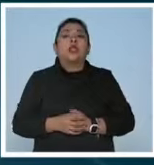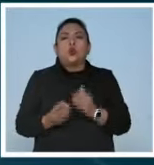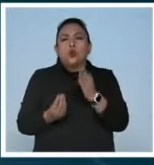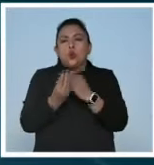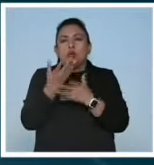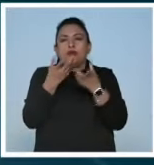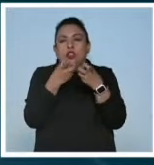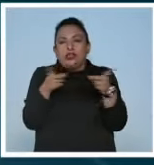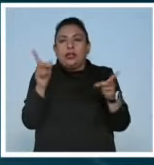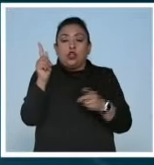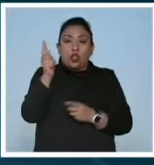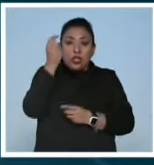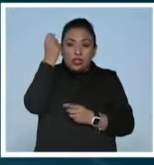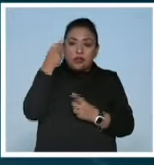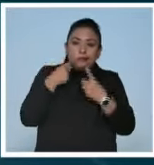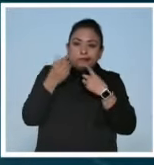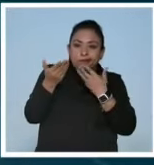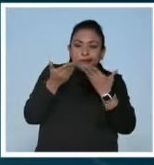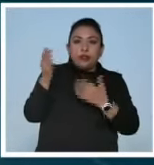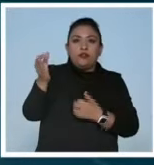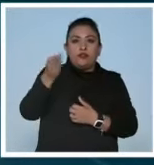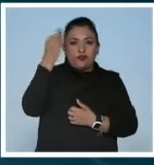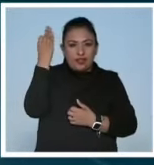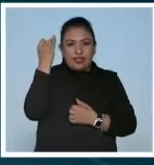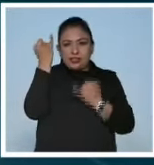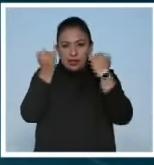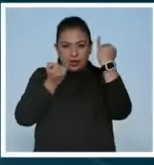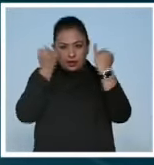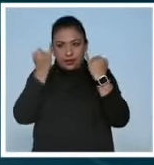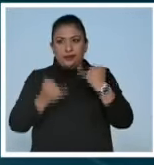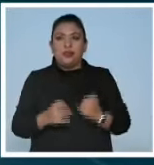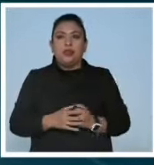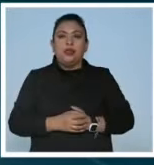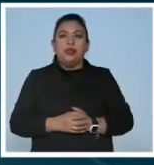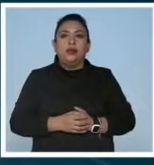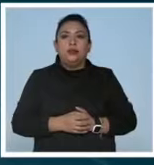Innovación, desarrollo y tecnología dialogan en esta fiesta de la creatividad.